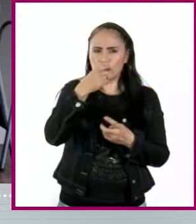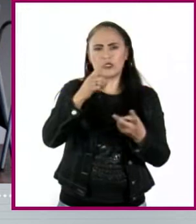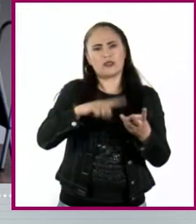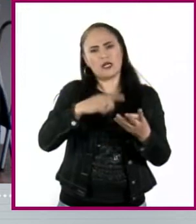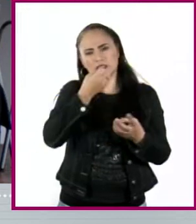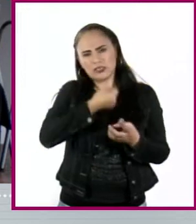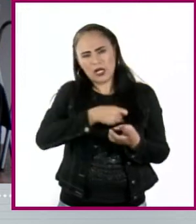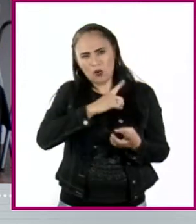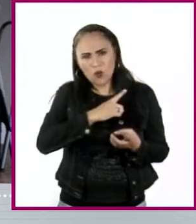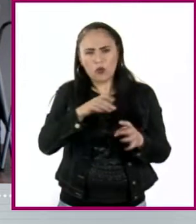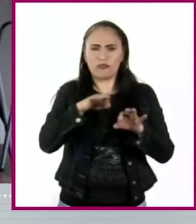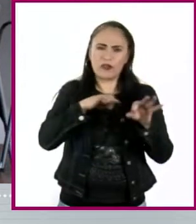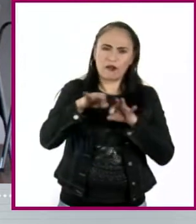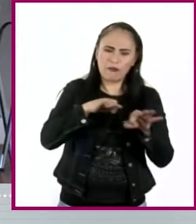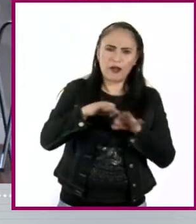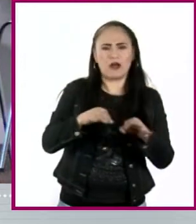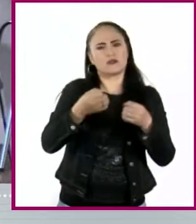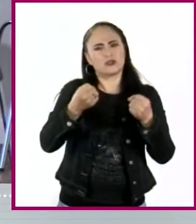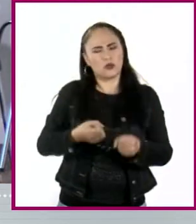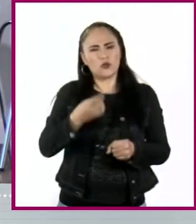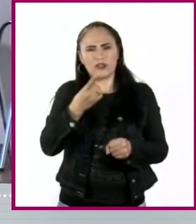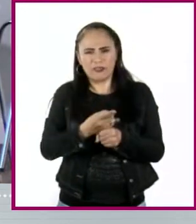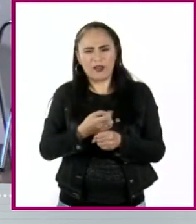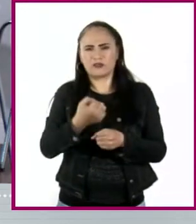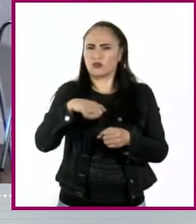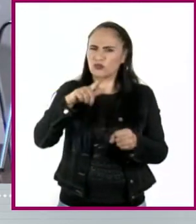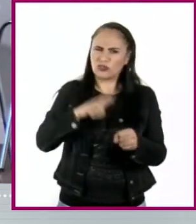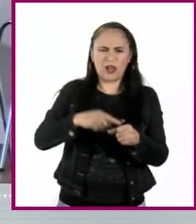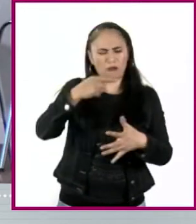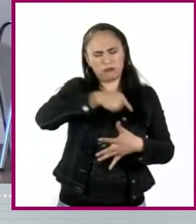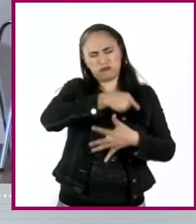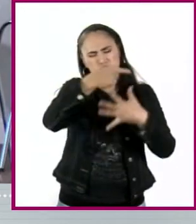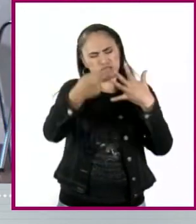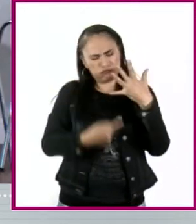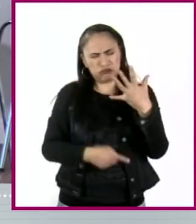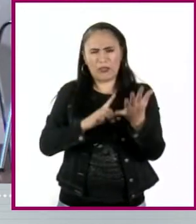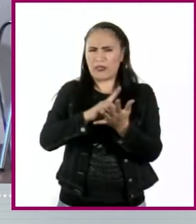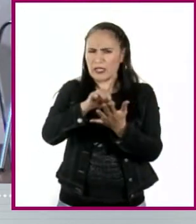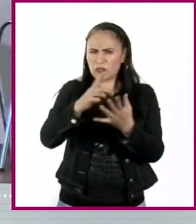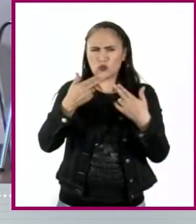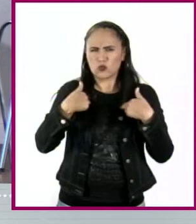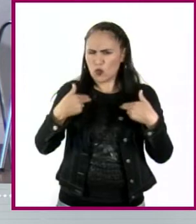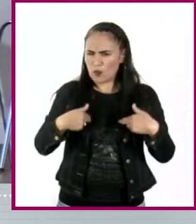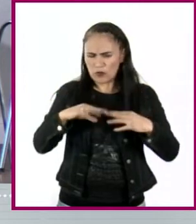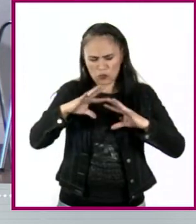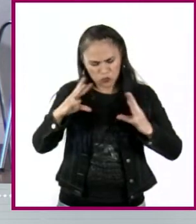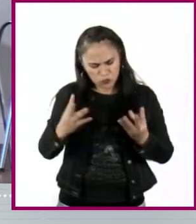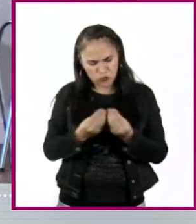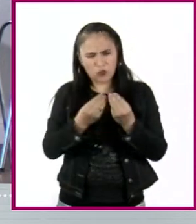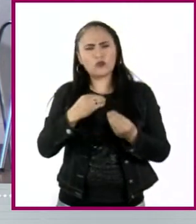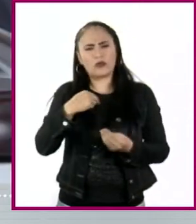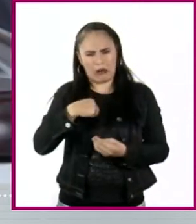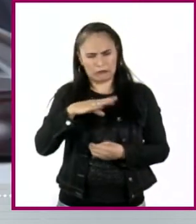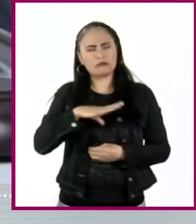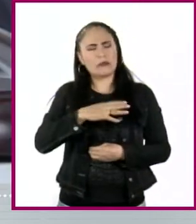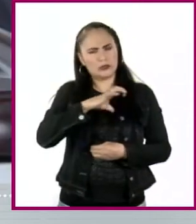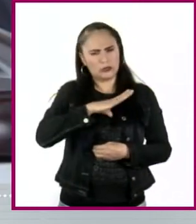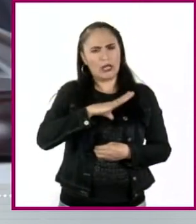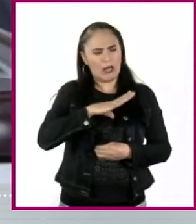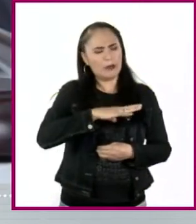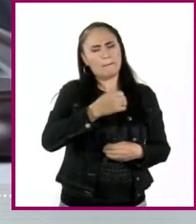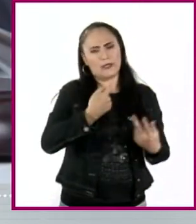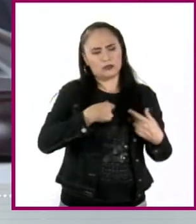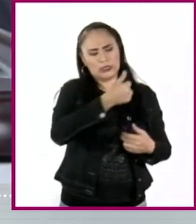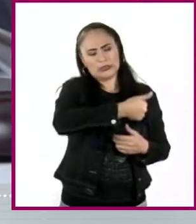salud, trabajo, seguridad social y todo un conjunto de derechos humanos que como personas tenemos. La